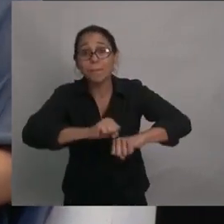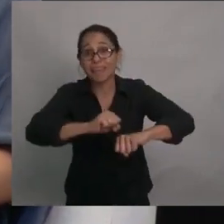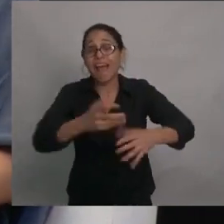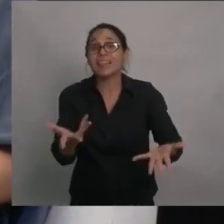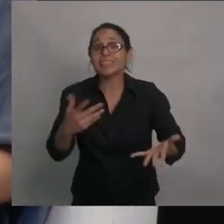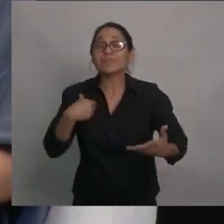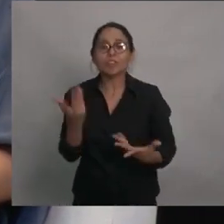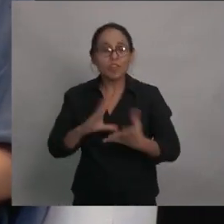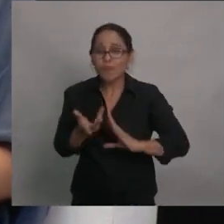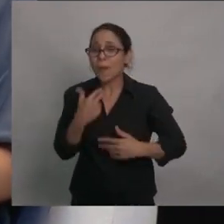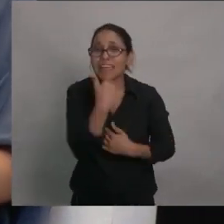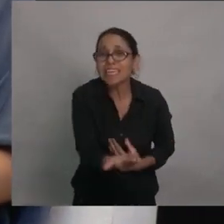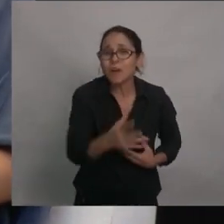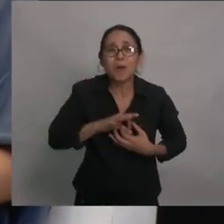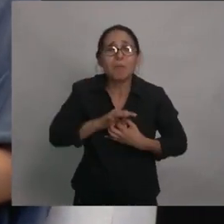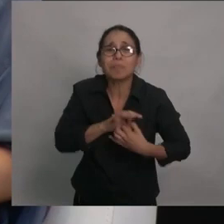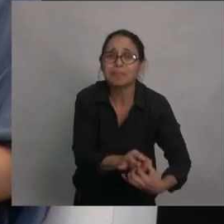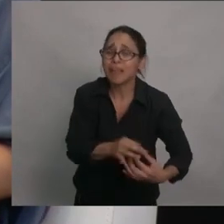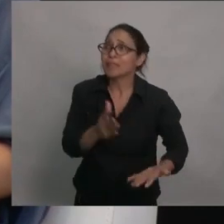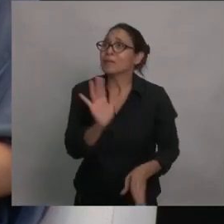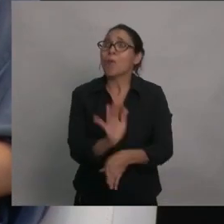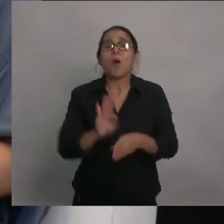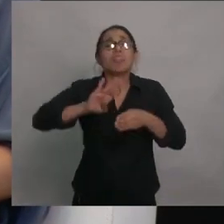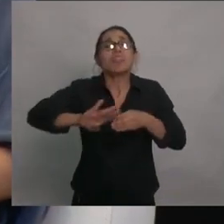plusvalías afectivas y unas enormes deudas de vínculo.